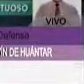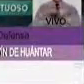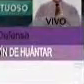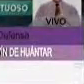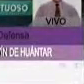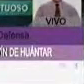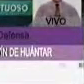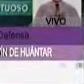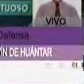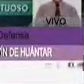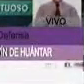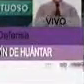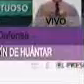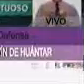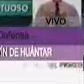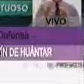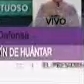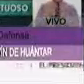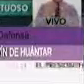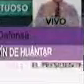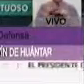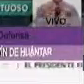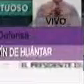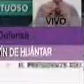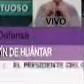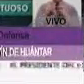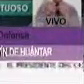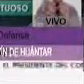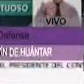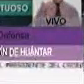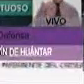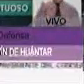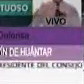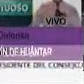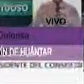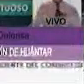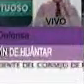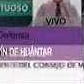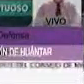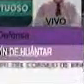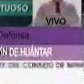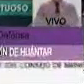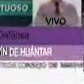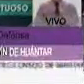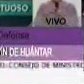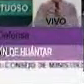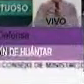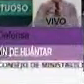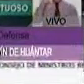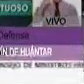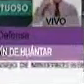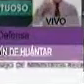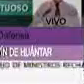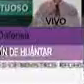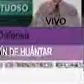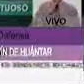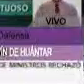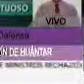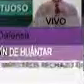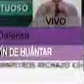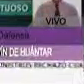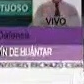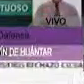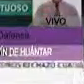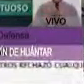es tratar de destruir al adversario político. Y en ese sentido, ratificar que